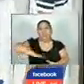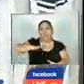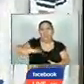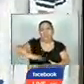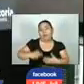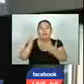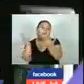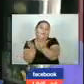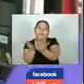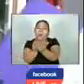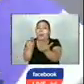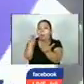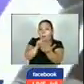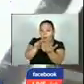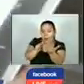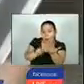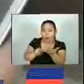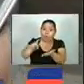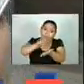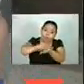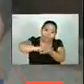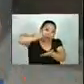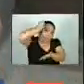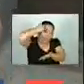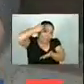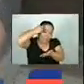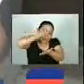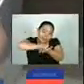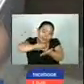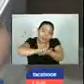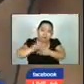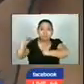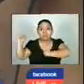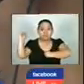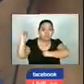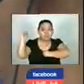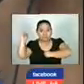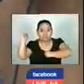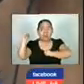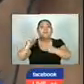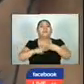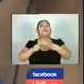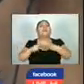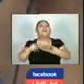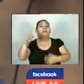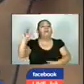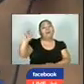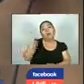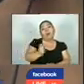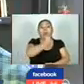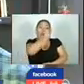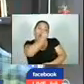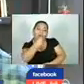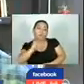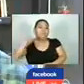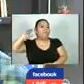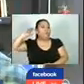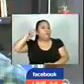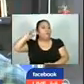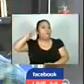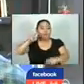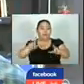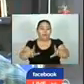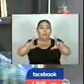tardes de lectura, hay lectoescritura también, tenemos clases de danza, tenemos talleres de música, canto, un